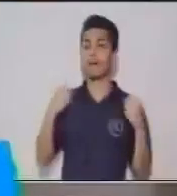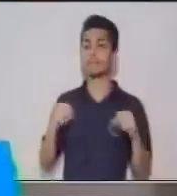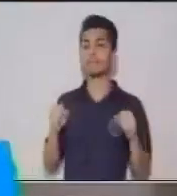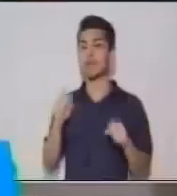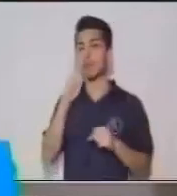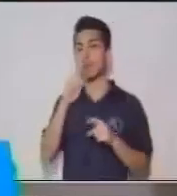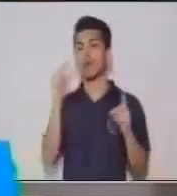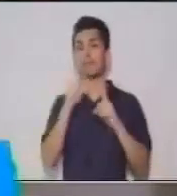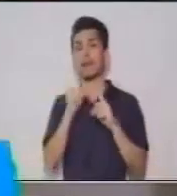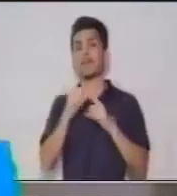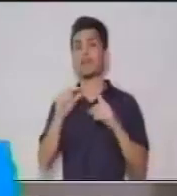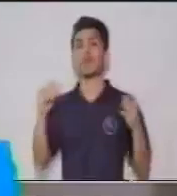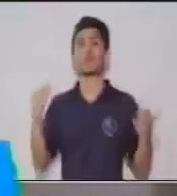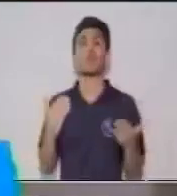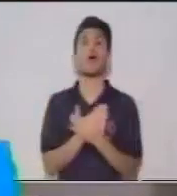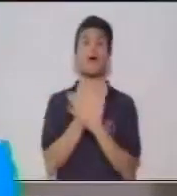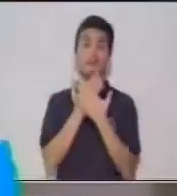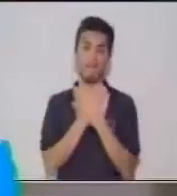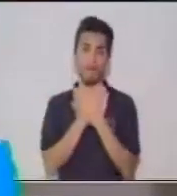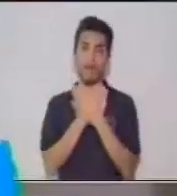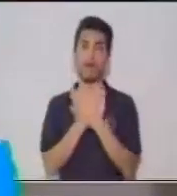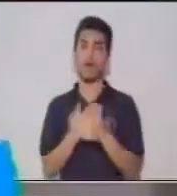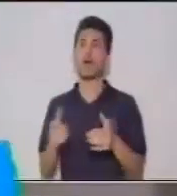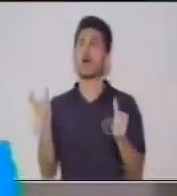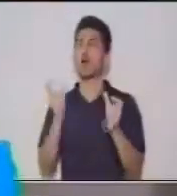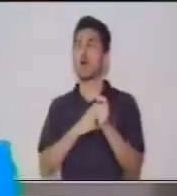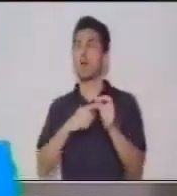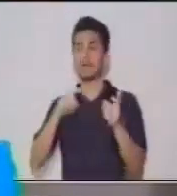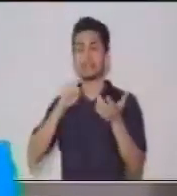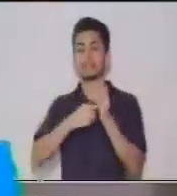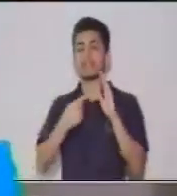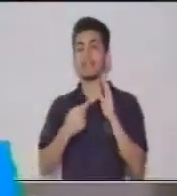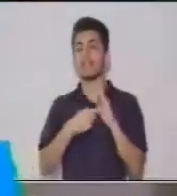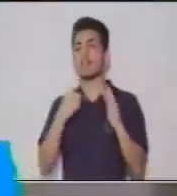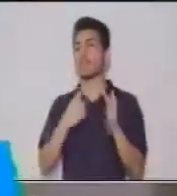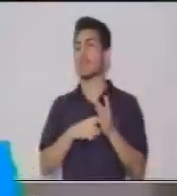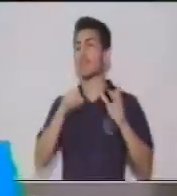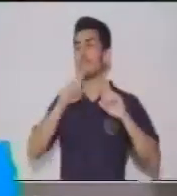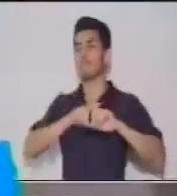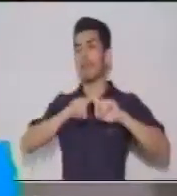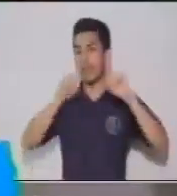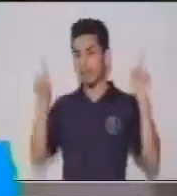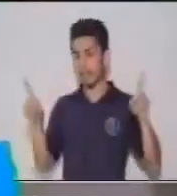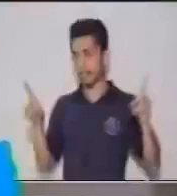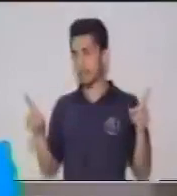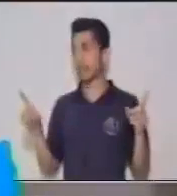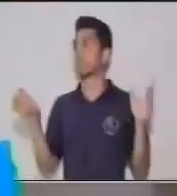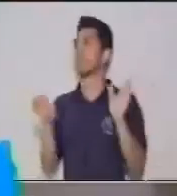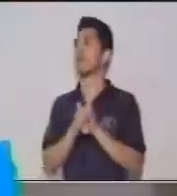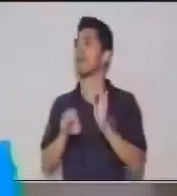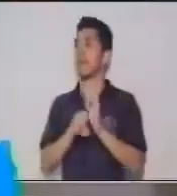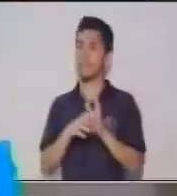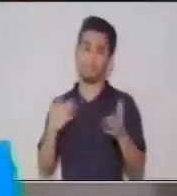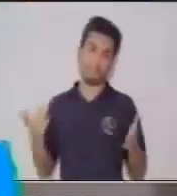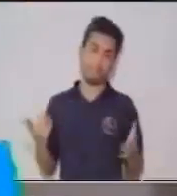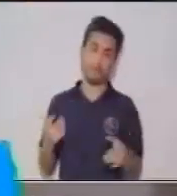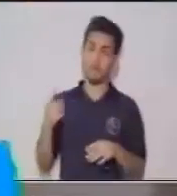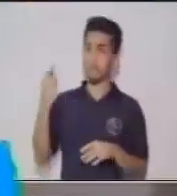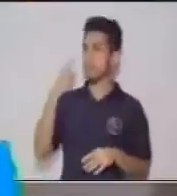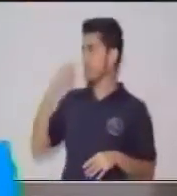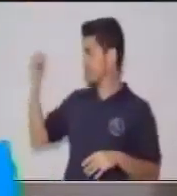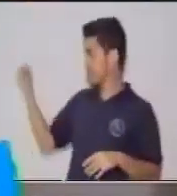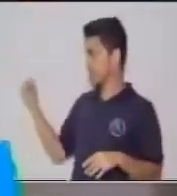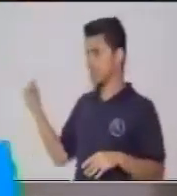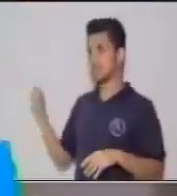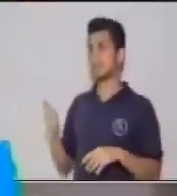una palabra nueva con significado diferente. Esto quiere decir que acá